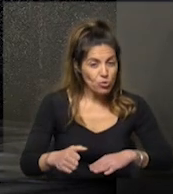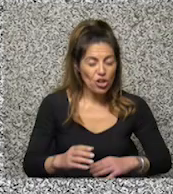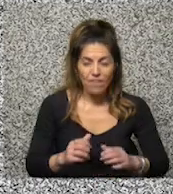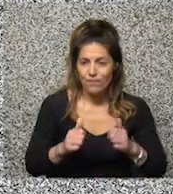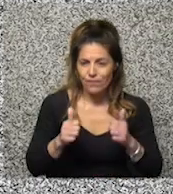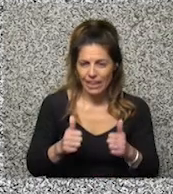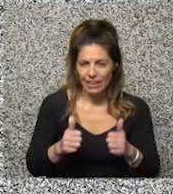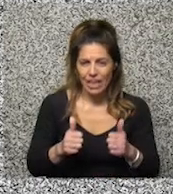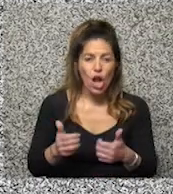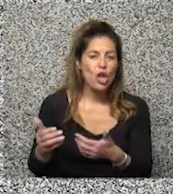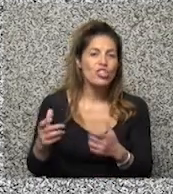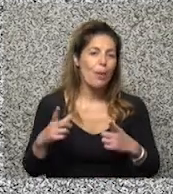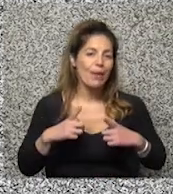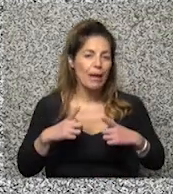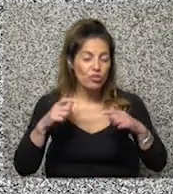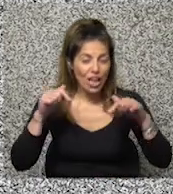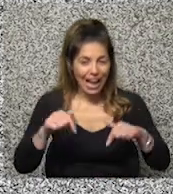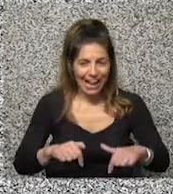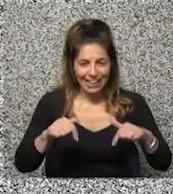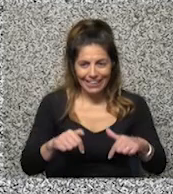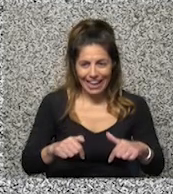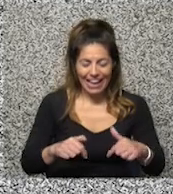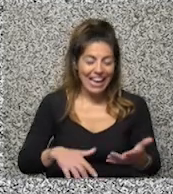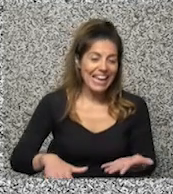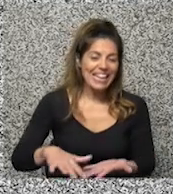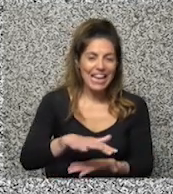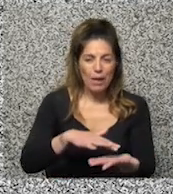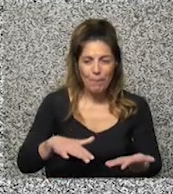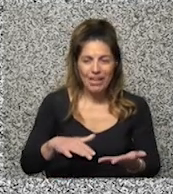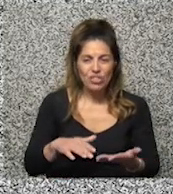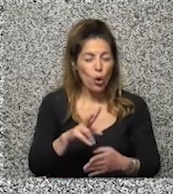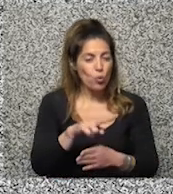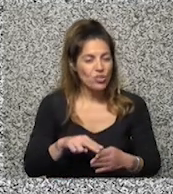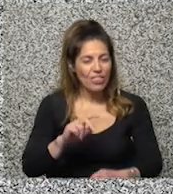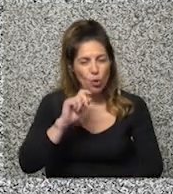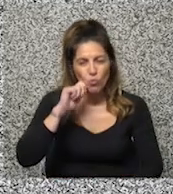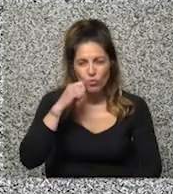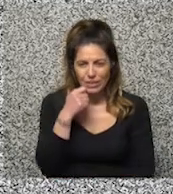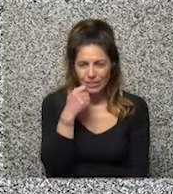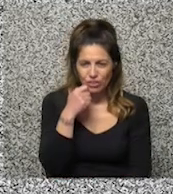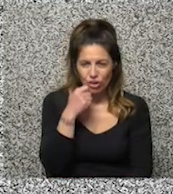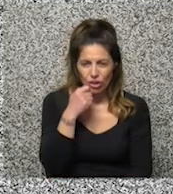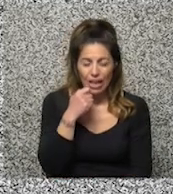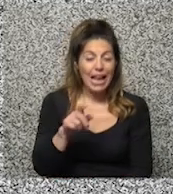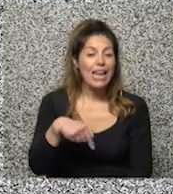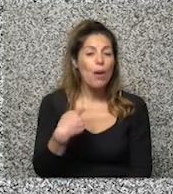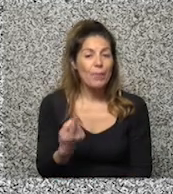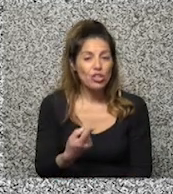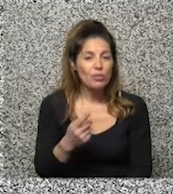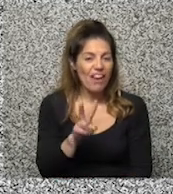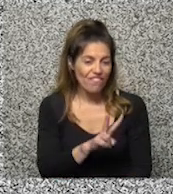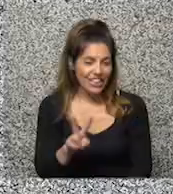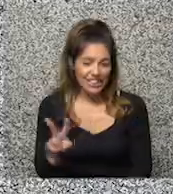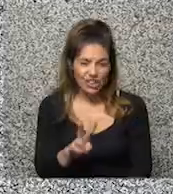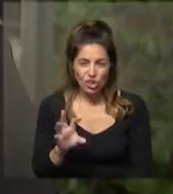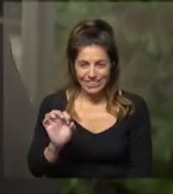bueno, los esperamos acá en Mandrágora, que es el espacio que estamos usando, muy lindo. Y la próxima función es el 22